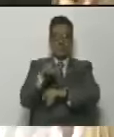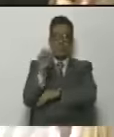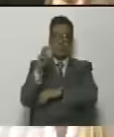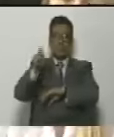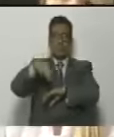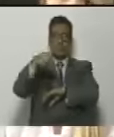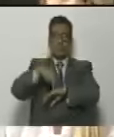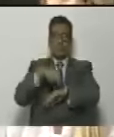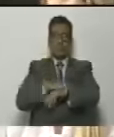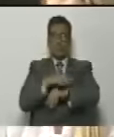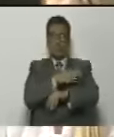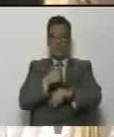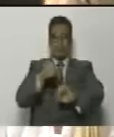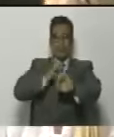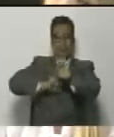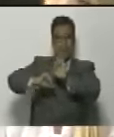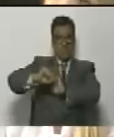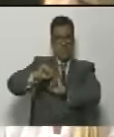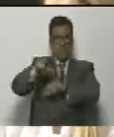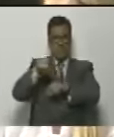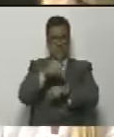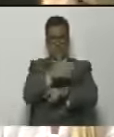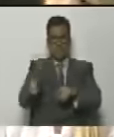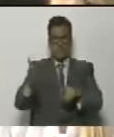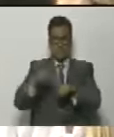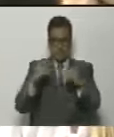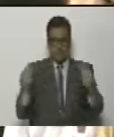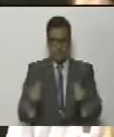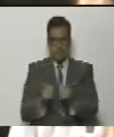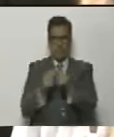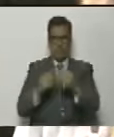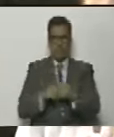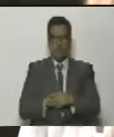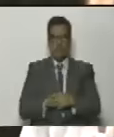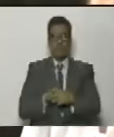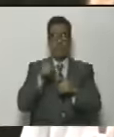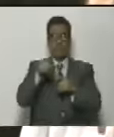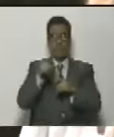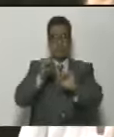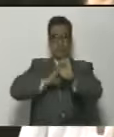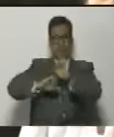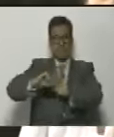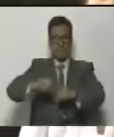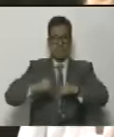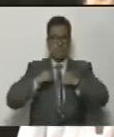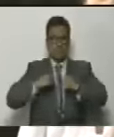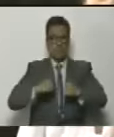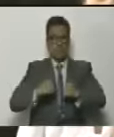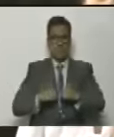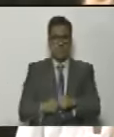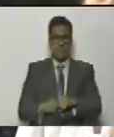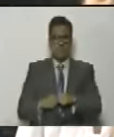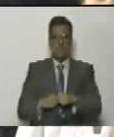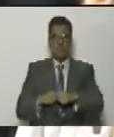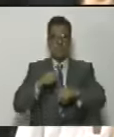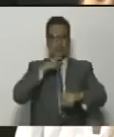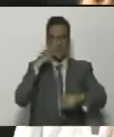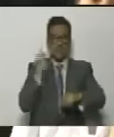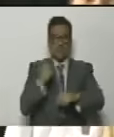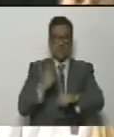asamblea, queremos rechazar y queremos que ustedes también nos acompañen en ese rechazo contundente al odio,